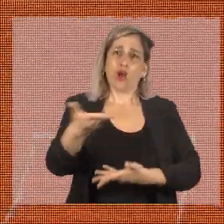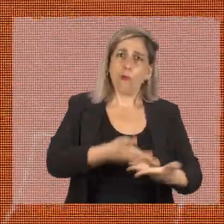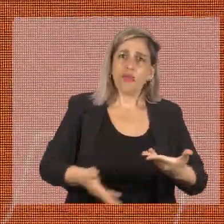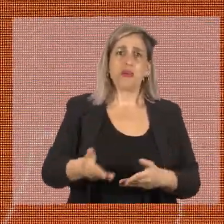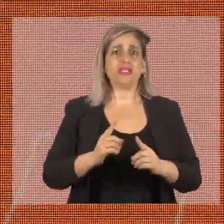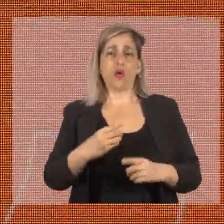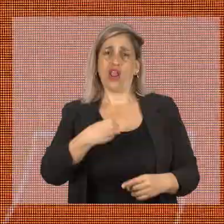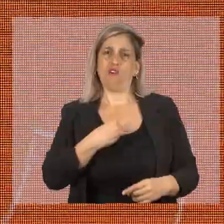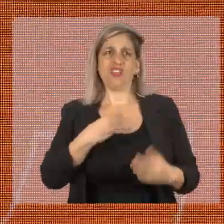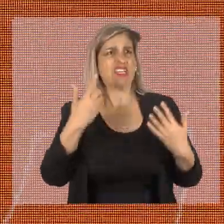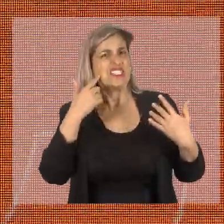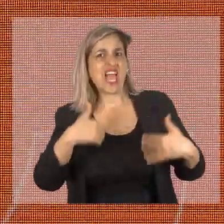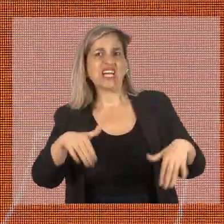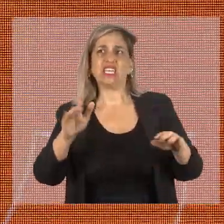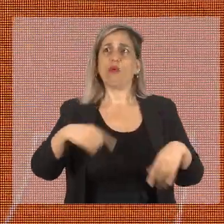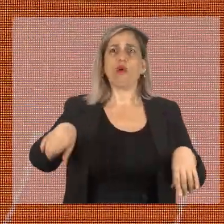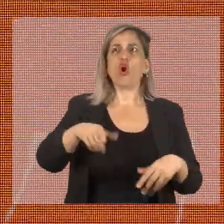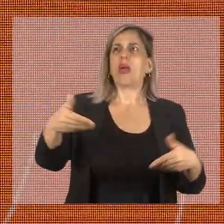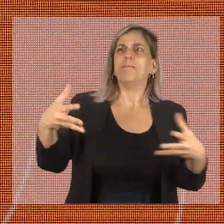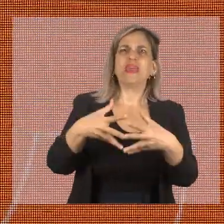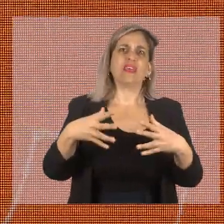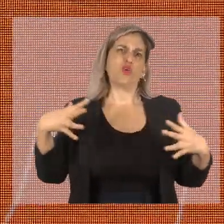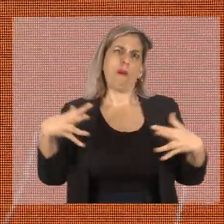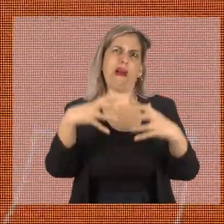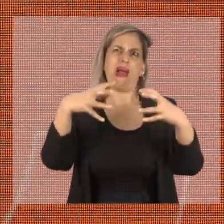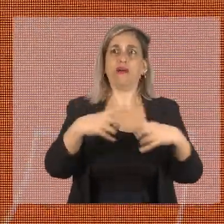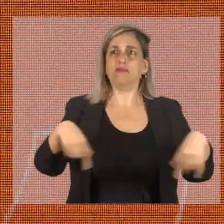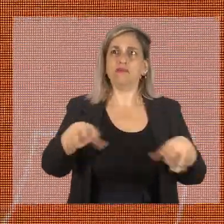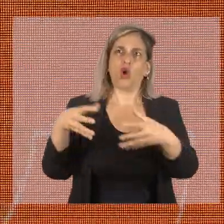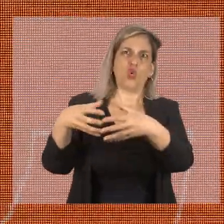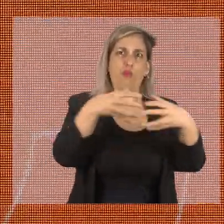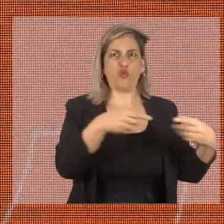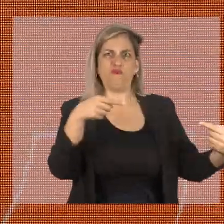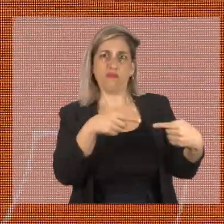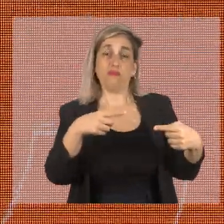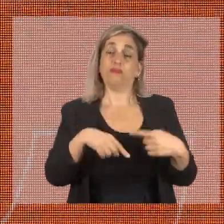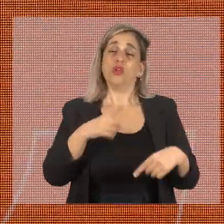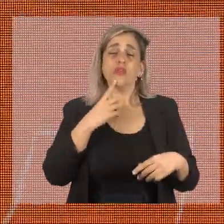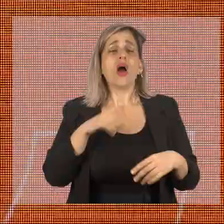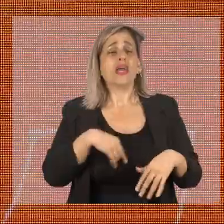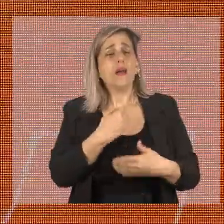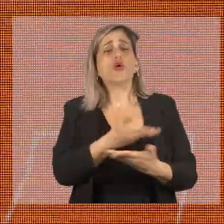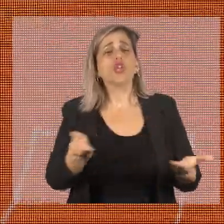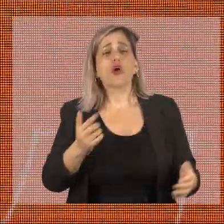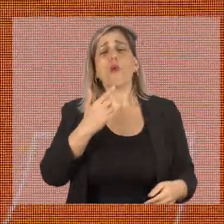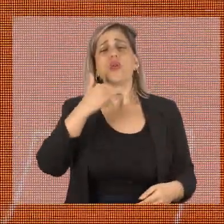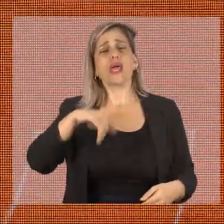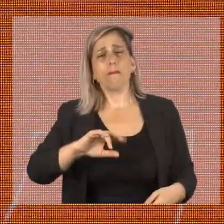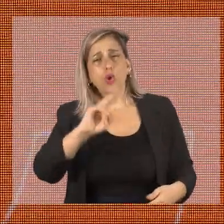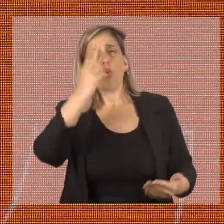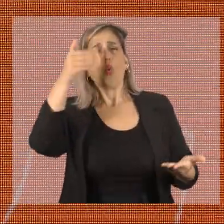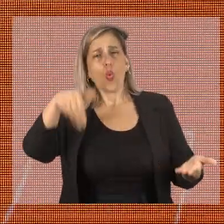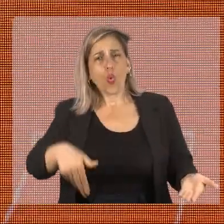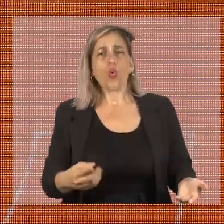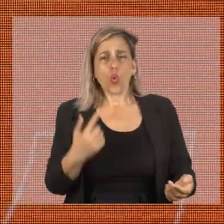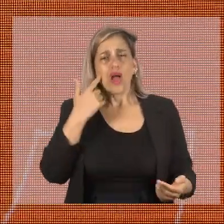ni a la confianza si nos dejamos llevar por lo que piden las barras. Nosotros tenemos que claramente seguir predicando con un ejemplo nacional que